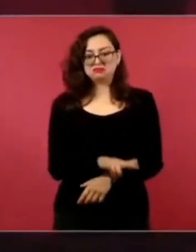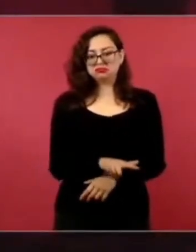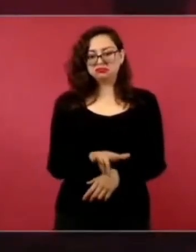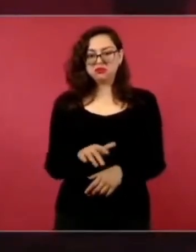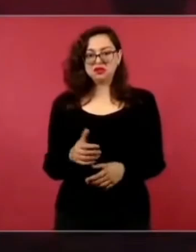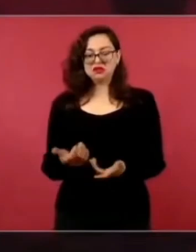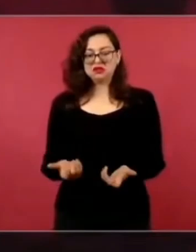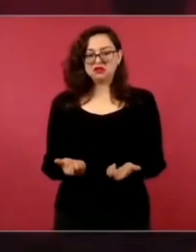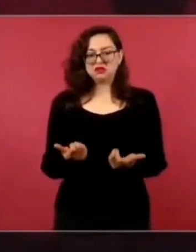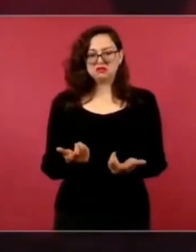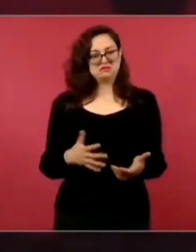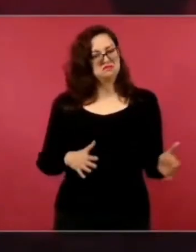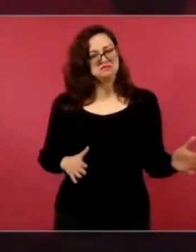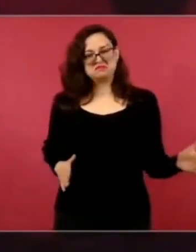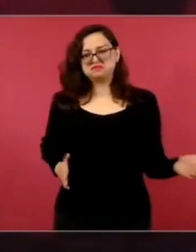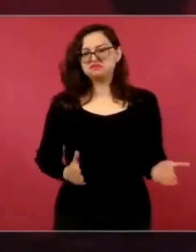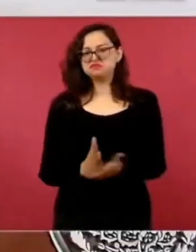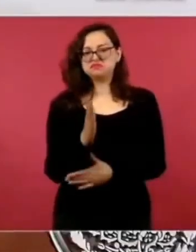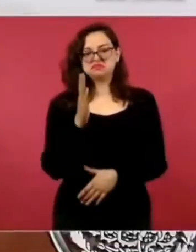hasta le metía más,